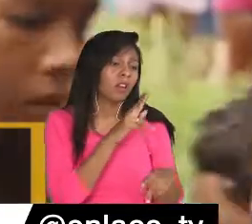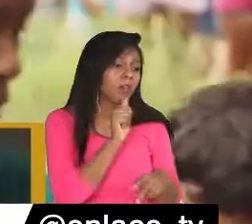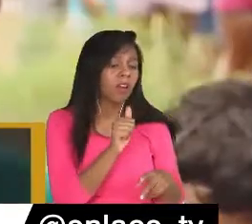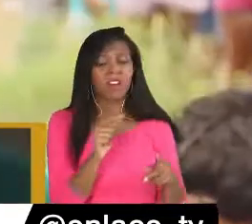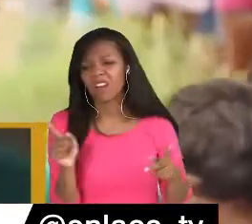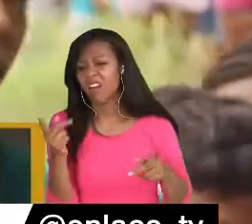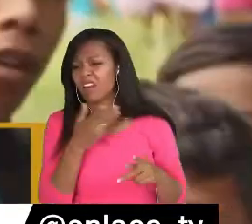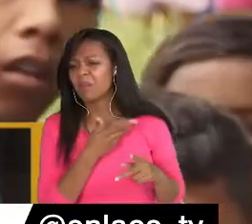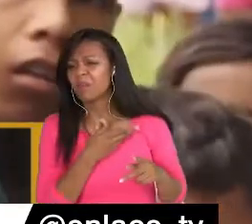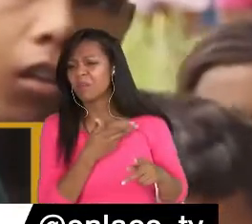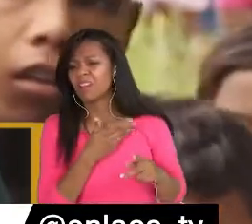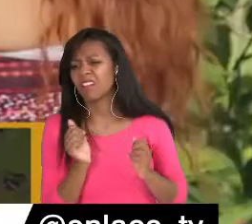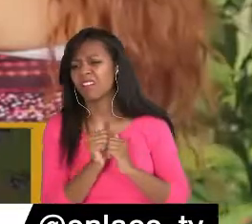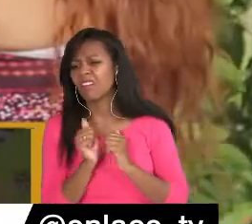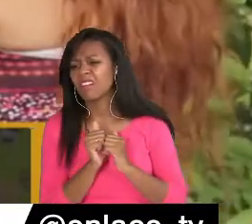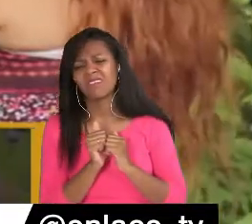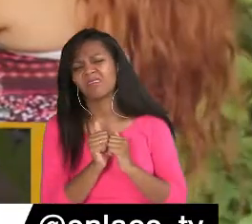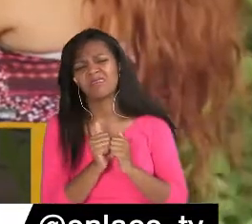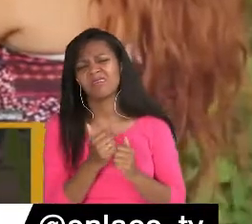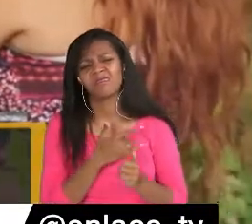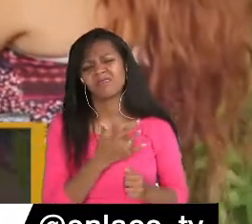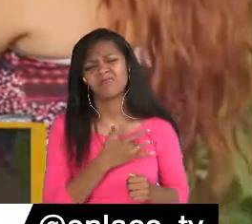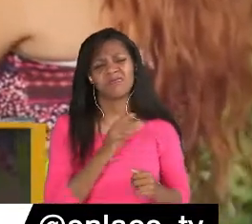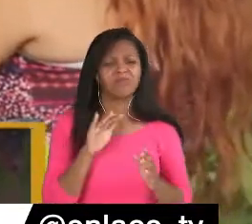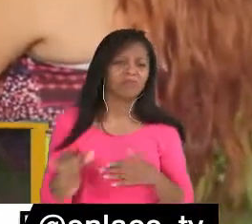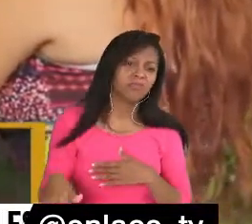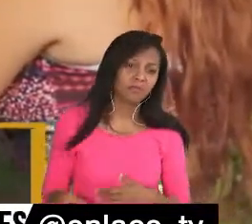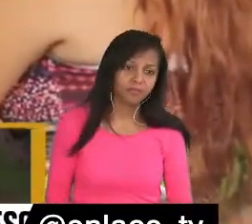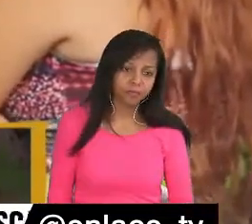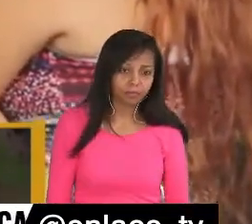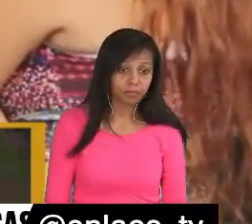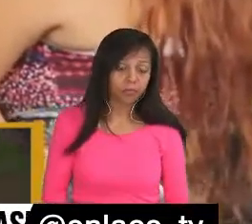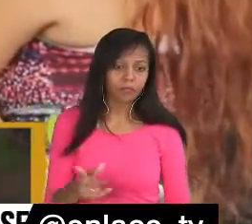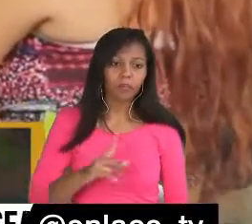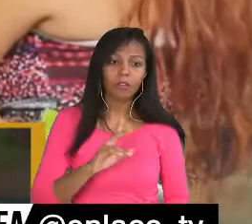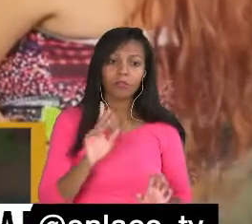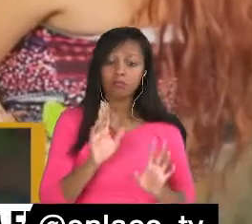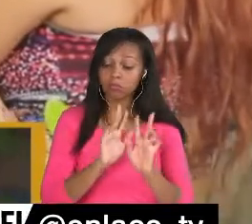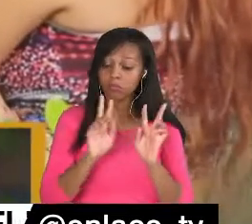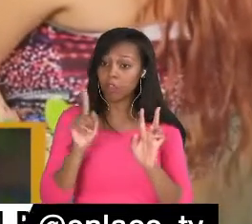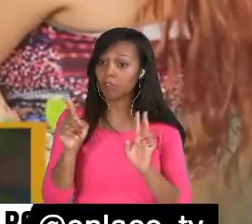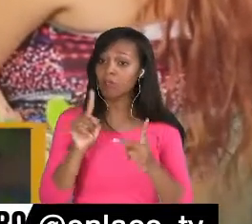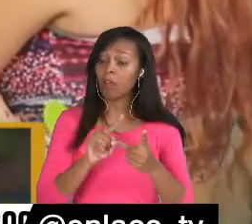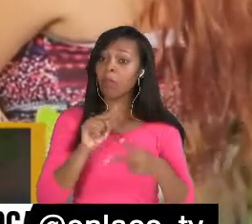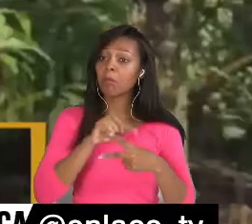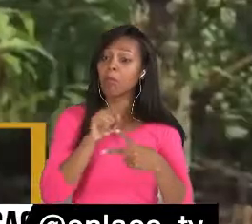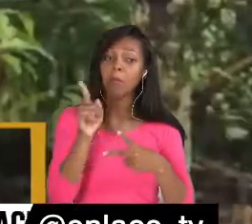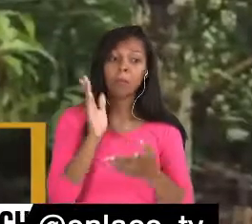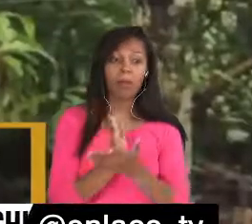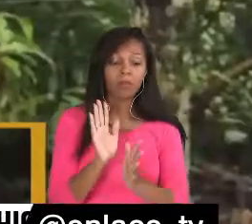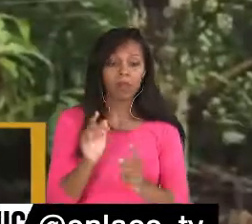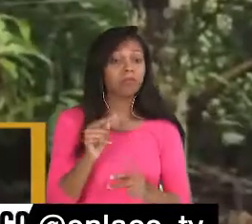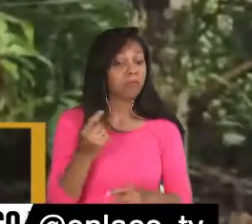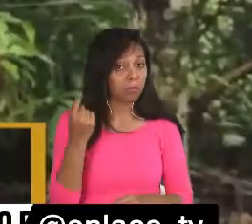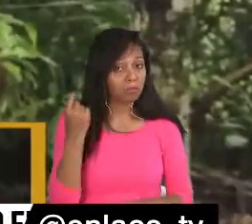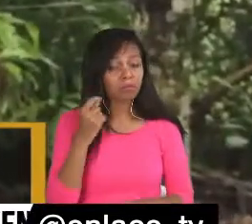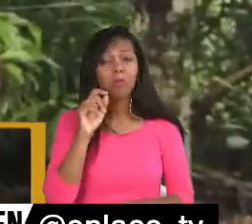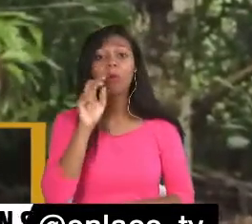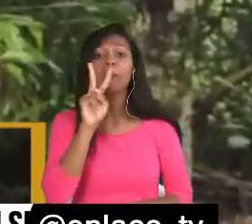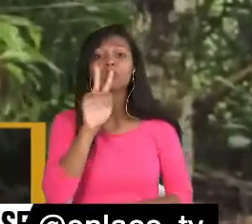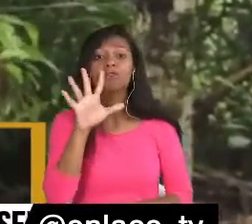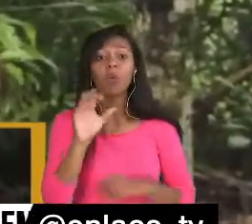a la mamá de él casi no quería tomarse los medicamentos. Pero este no es el único caso de suicidio en las últimas horas. Un joven de 25 años también tomó